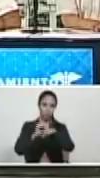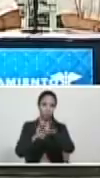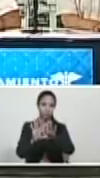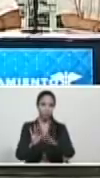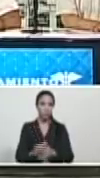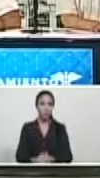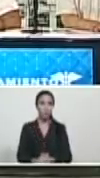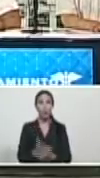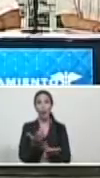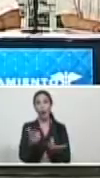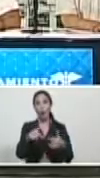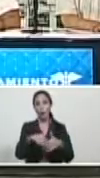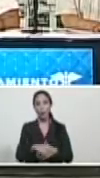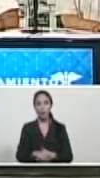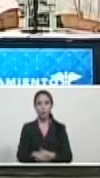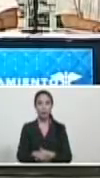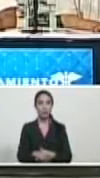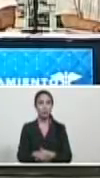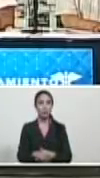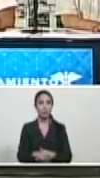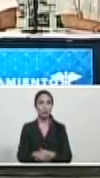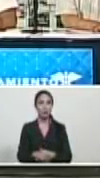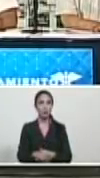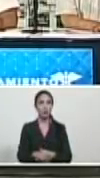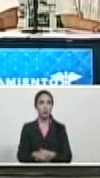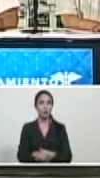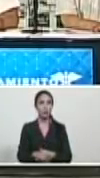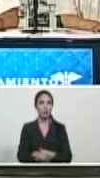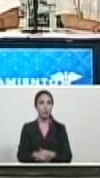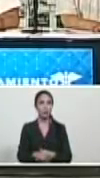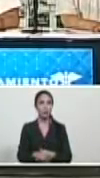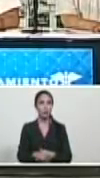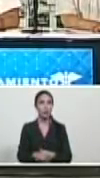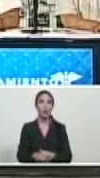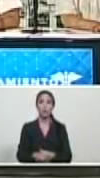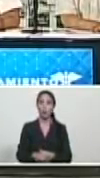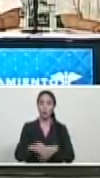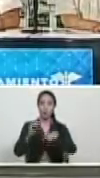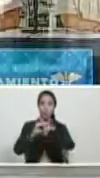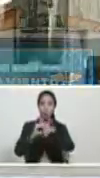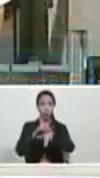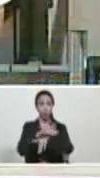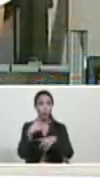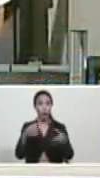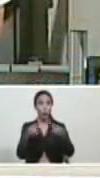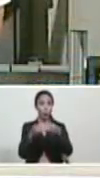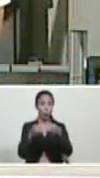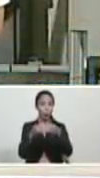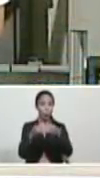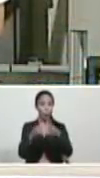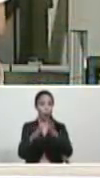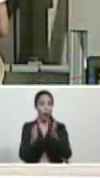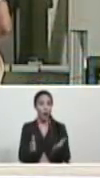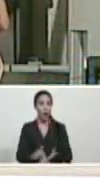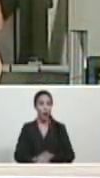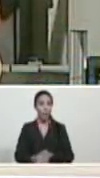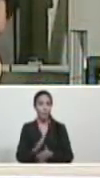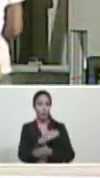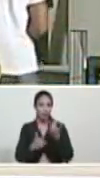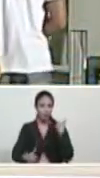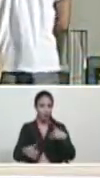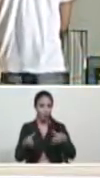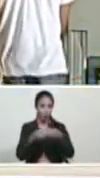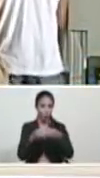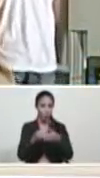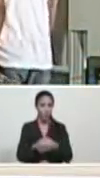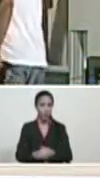en Guayana hoy, que me escucha. Le pido al Consejo Presidencial, con este espíritu de